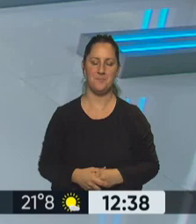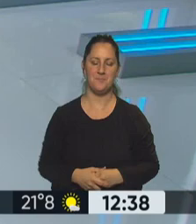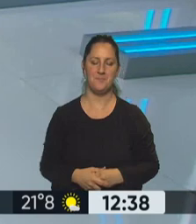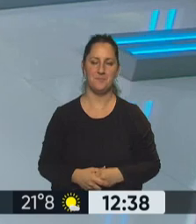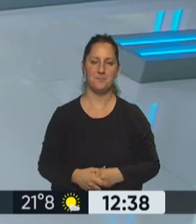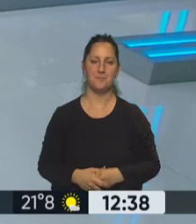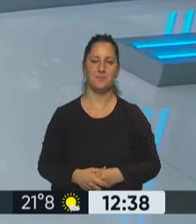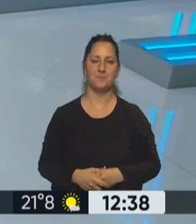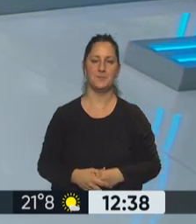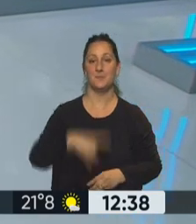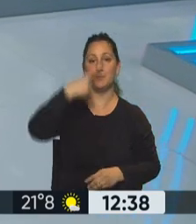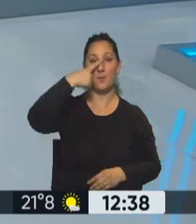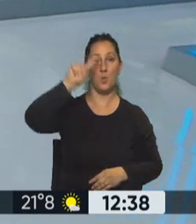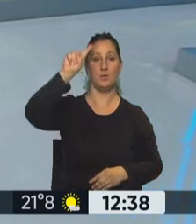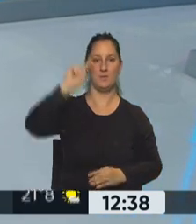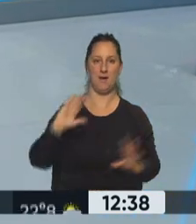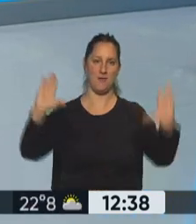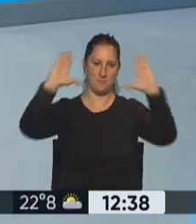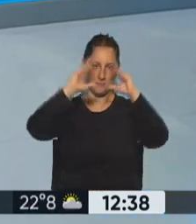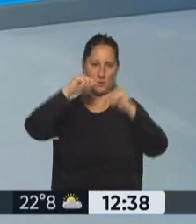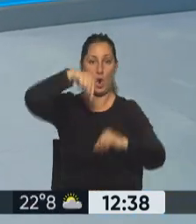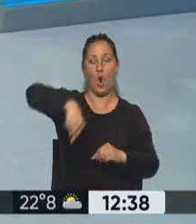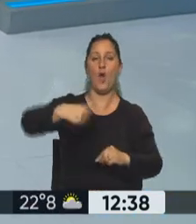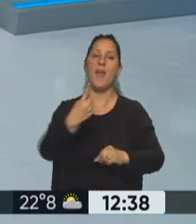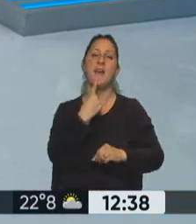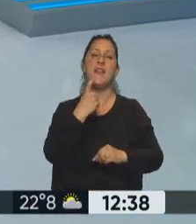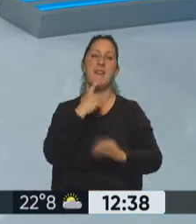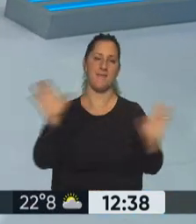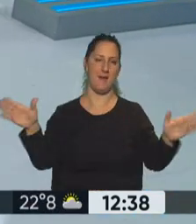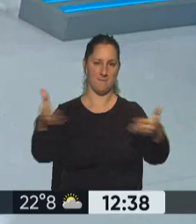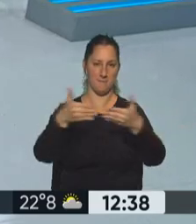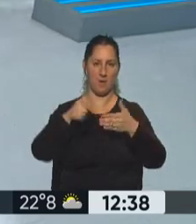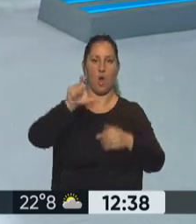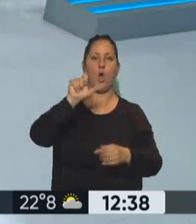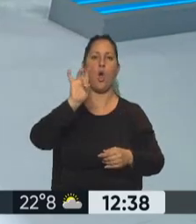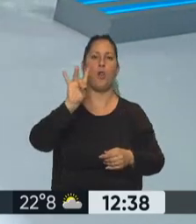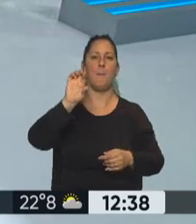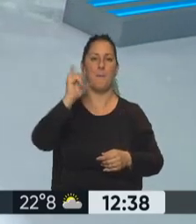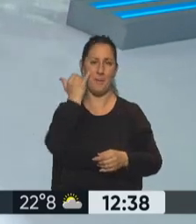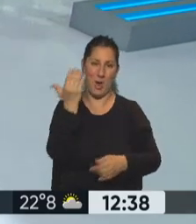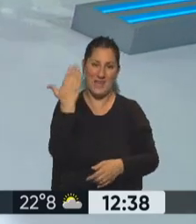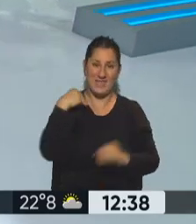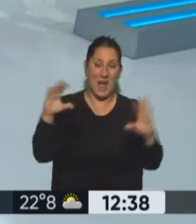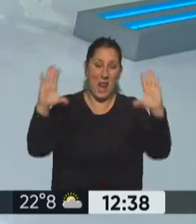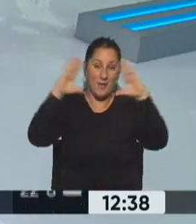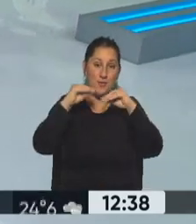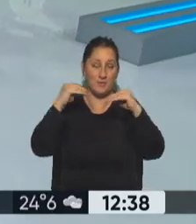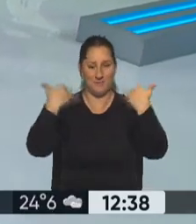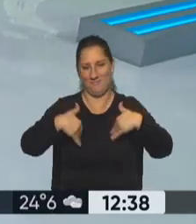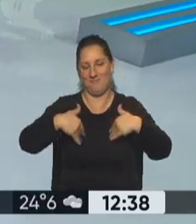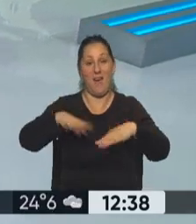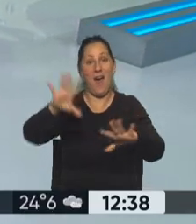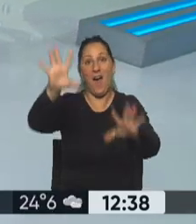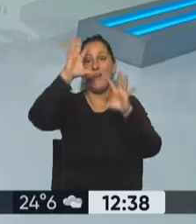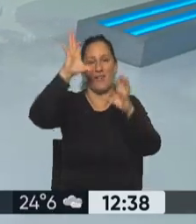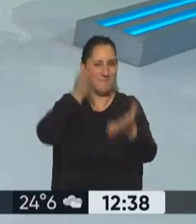Llega la última noche, ¿eh? Hoy en el estadio de River, la última noche de Coldplay, 10 recitales, pero la noche de anoche para recordarla por